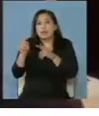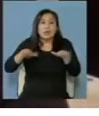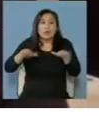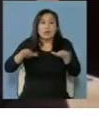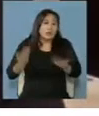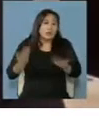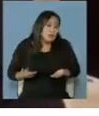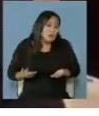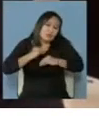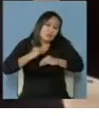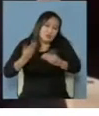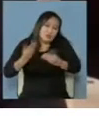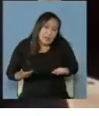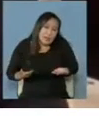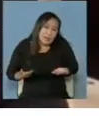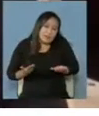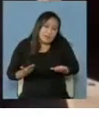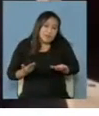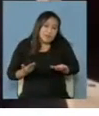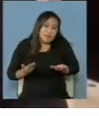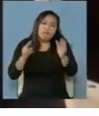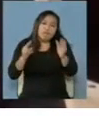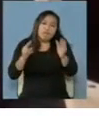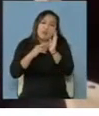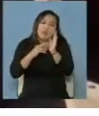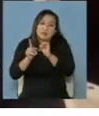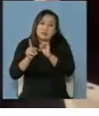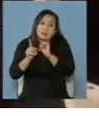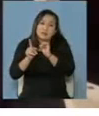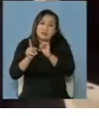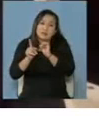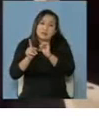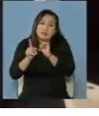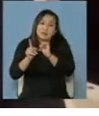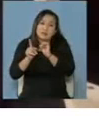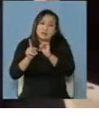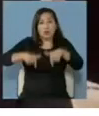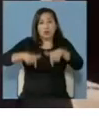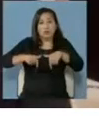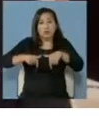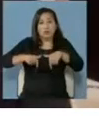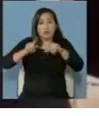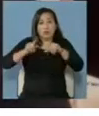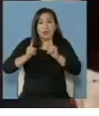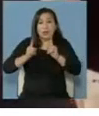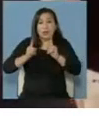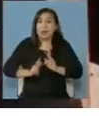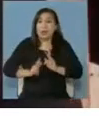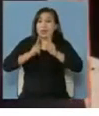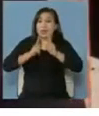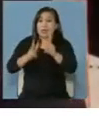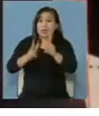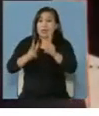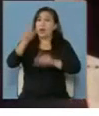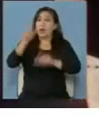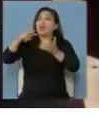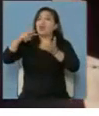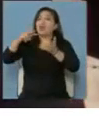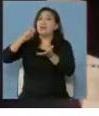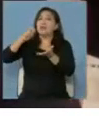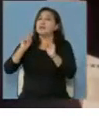bueno, lamentamos este destrato, ¿sí? Y a partir de ahora le aclaramos a la gente